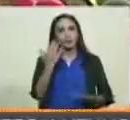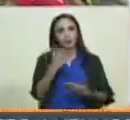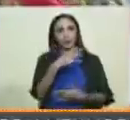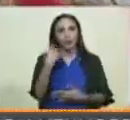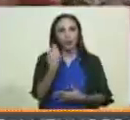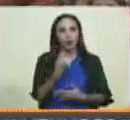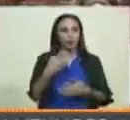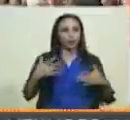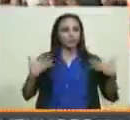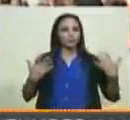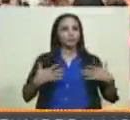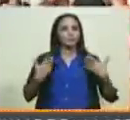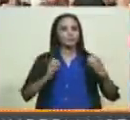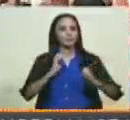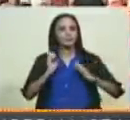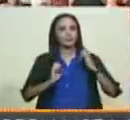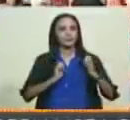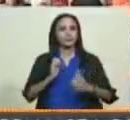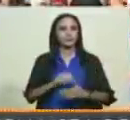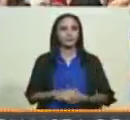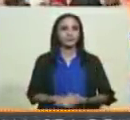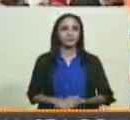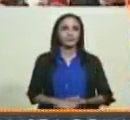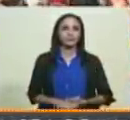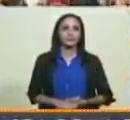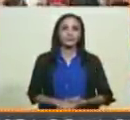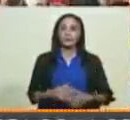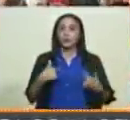Confío en la juventud.